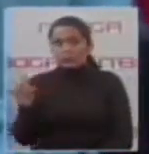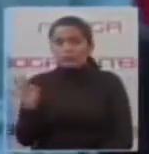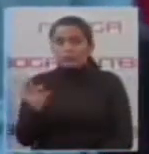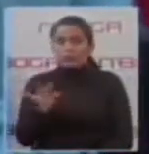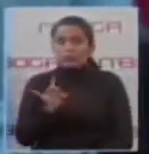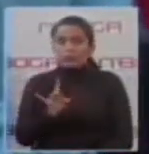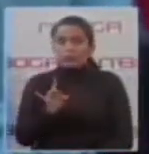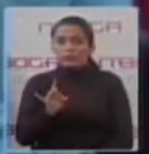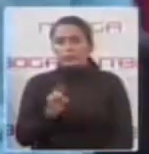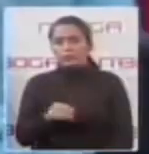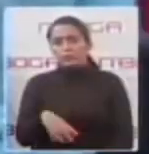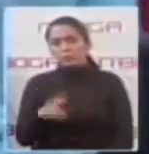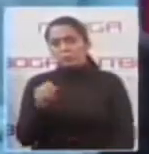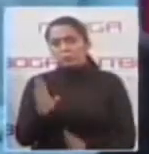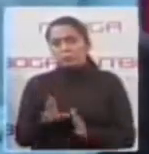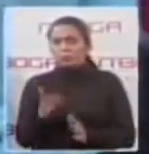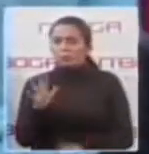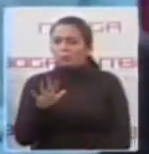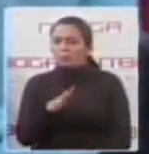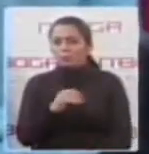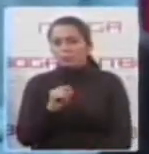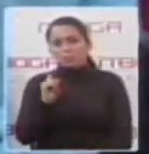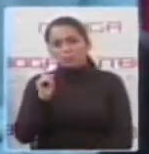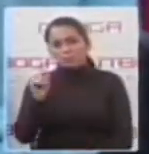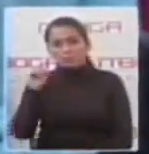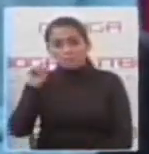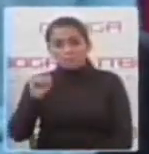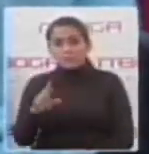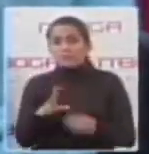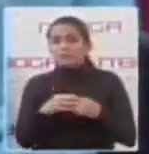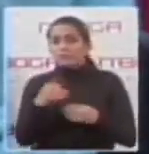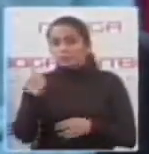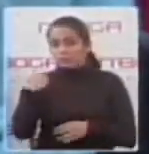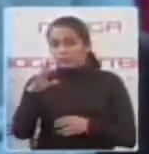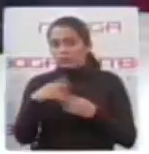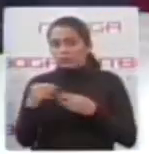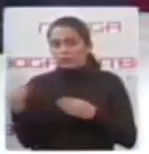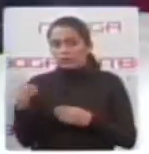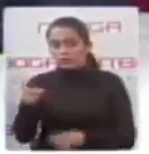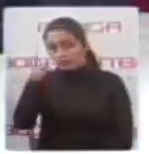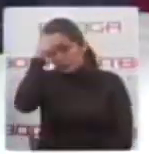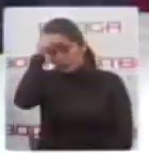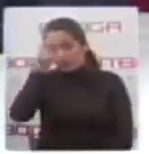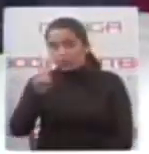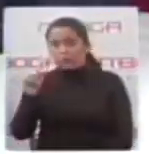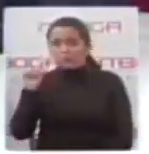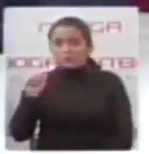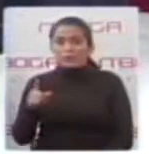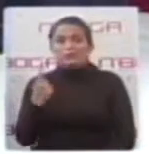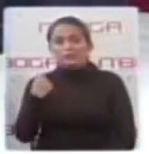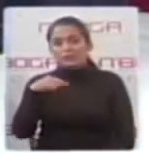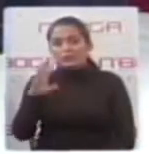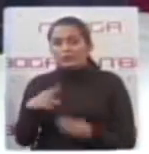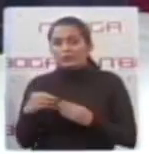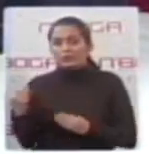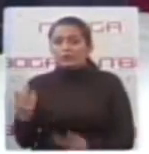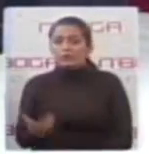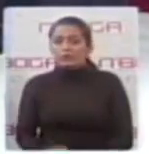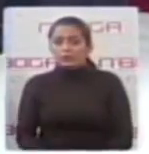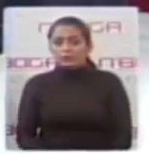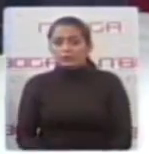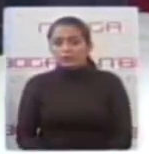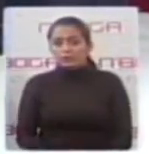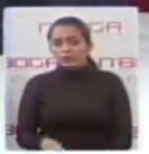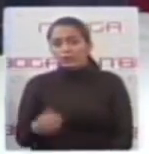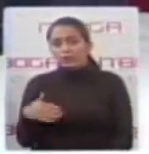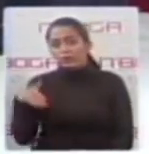de 1.000 millones de dólares. En Alemania 2.000 millones de dólares. En Sudáfrica 6.000 millones de dólares. En